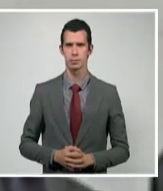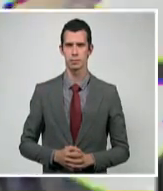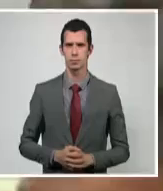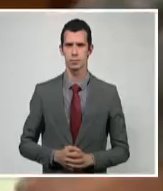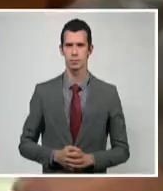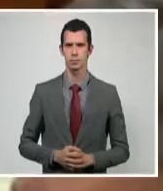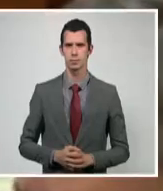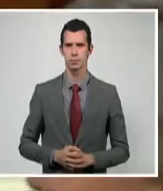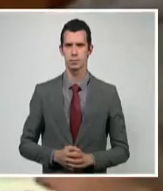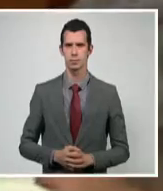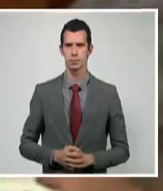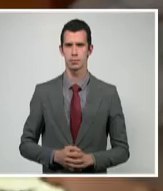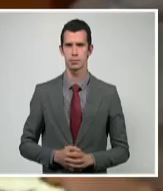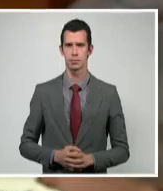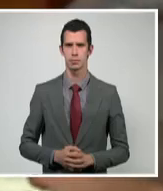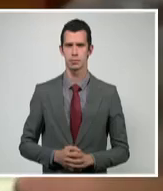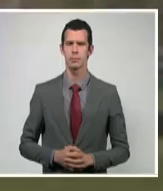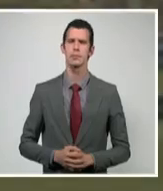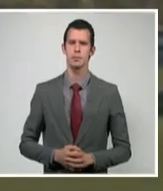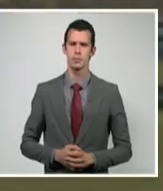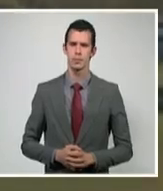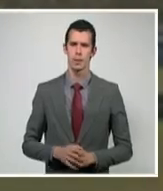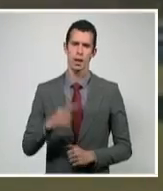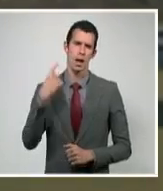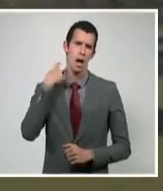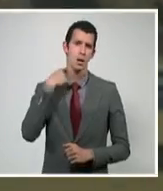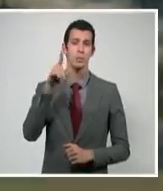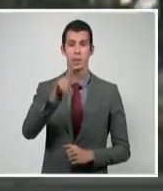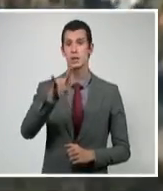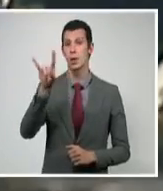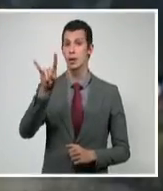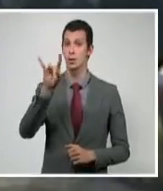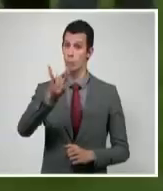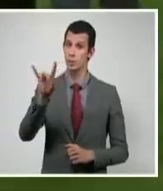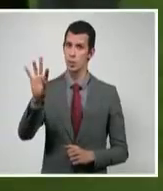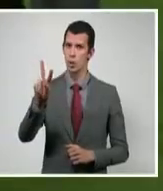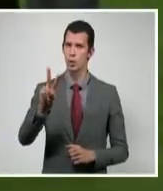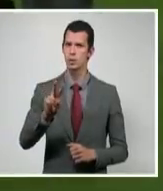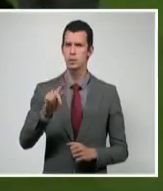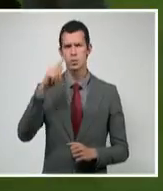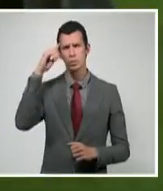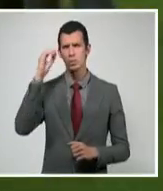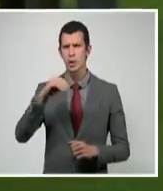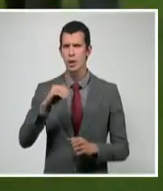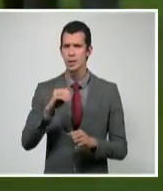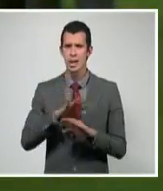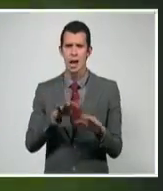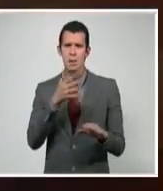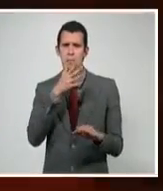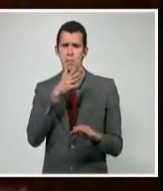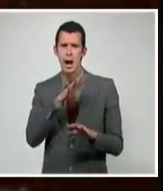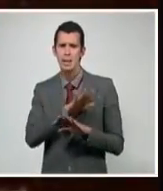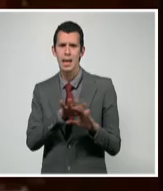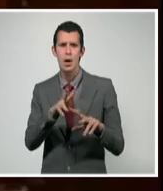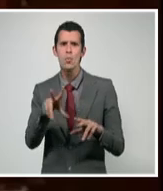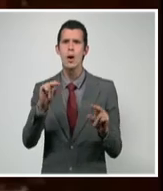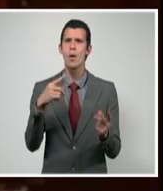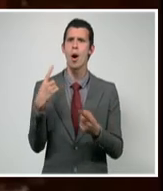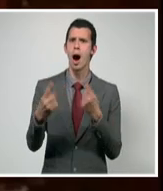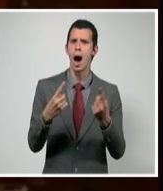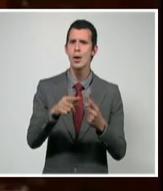Año 1992. La caída del campo socialista inspiraba la tesis sobre el fin de la historia. And